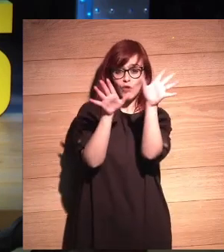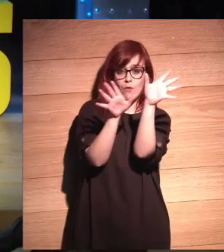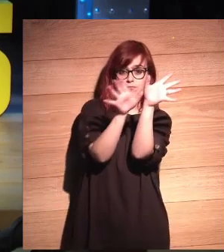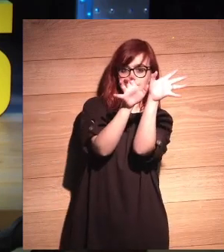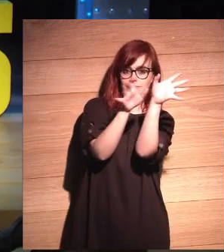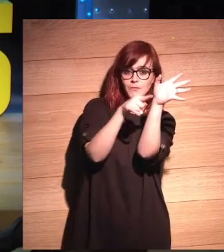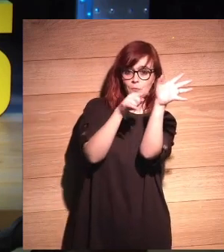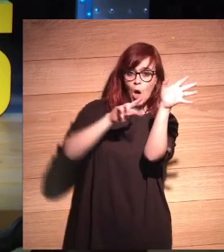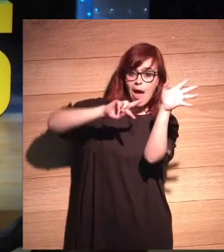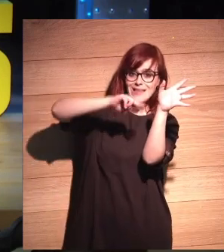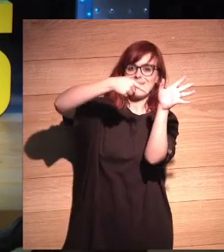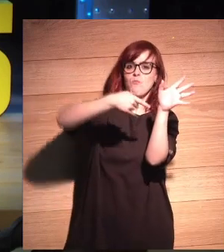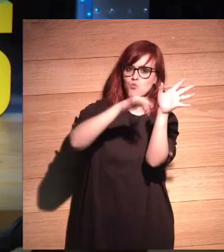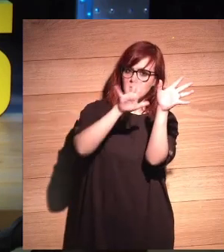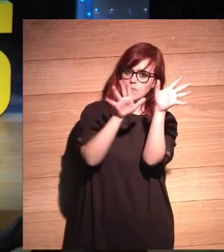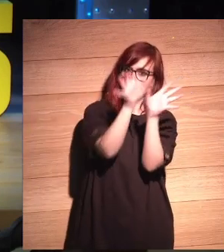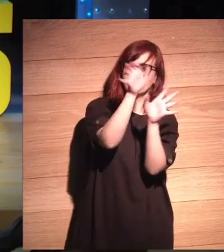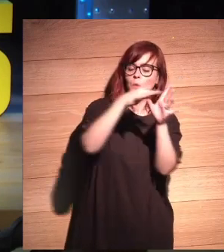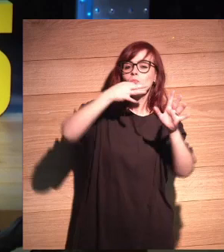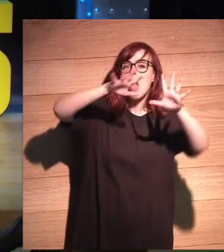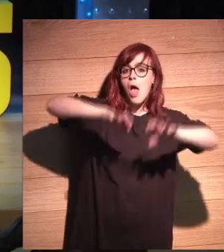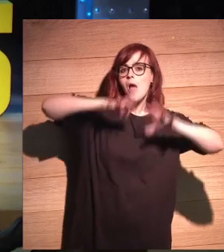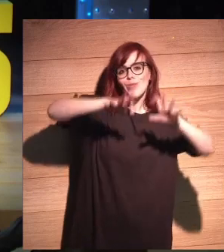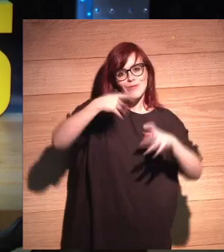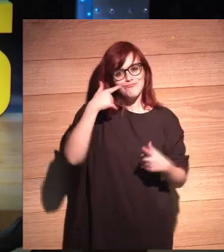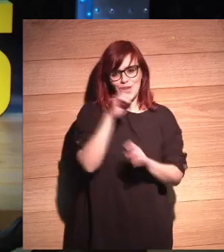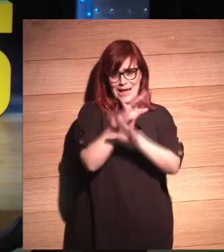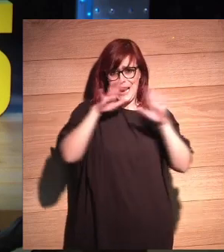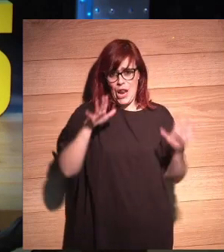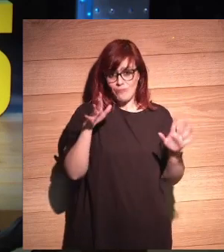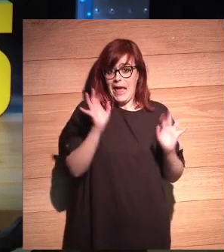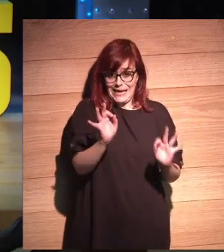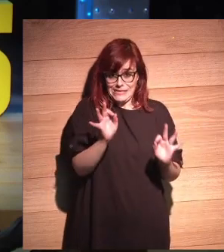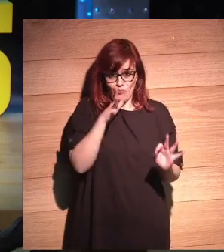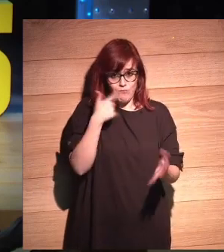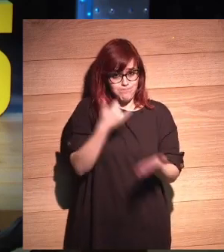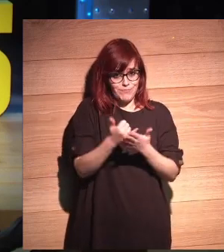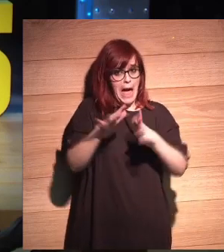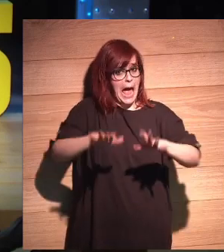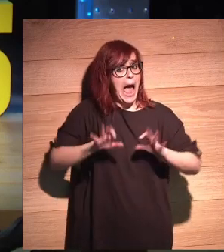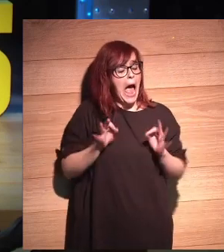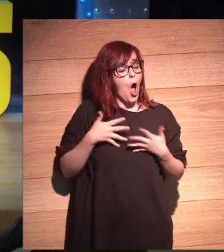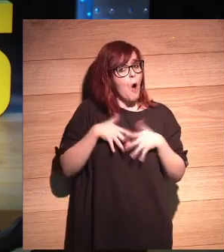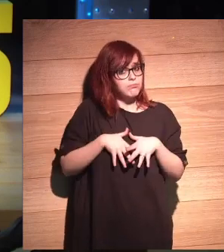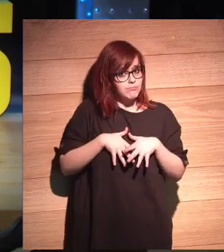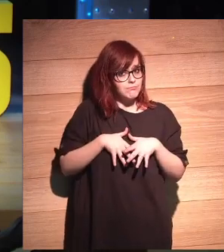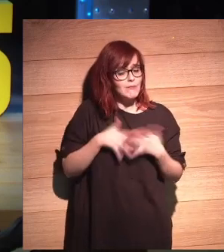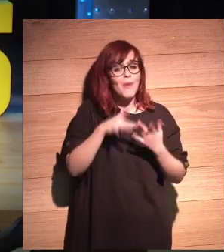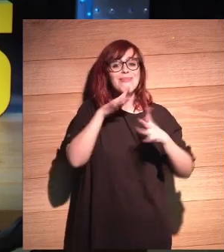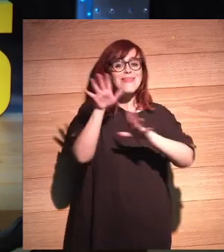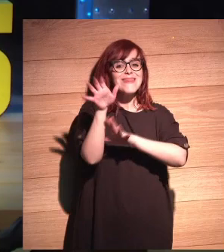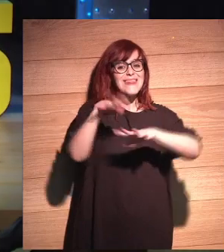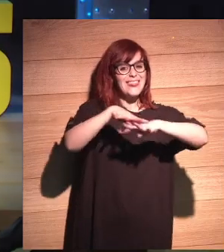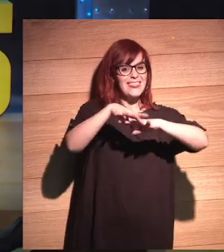podían ser la base del aprendizaje, lo cual después se ha demostrado que es así, ¿no? Entonces, estos